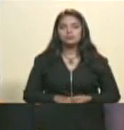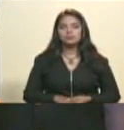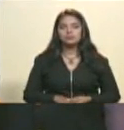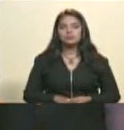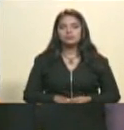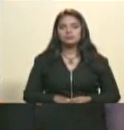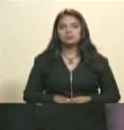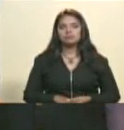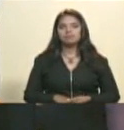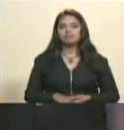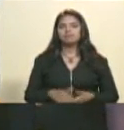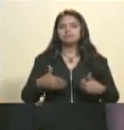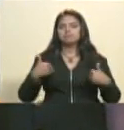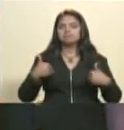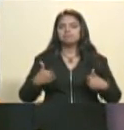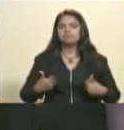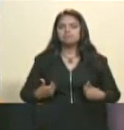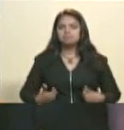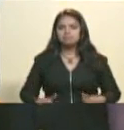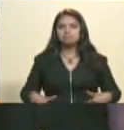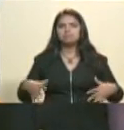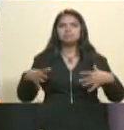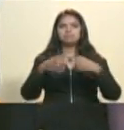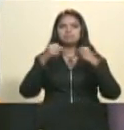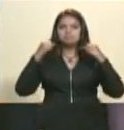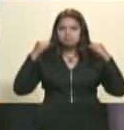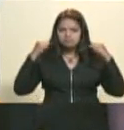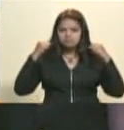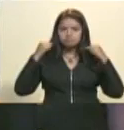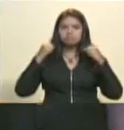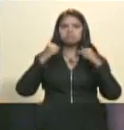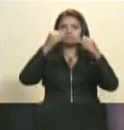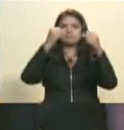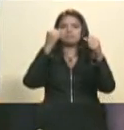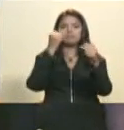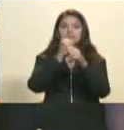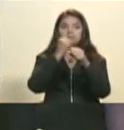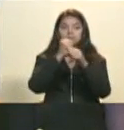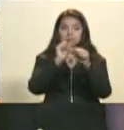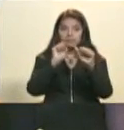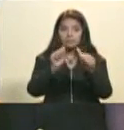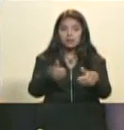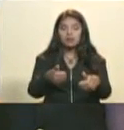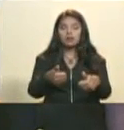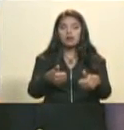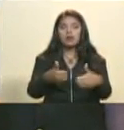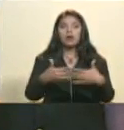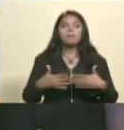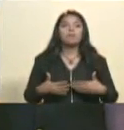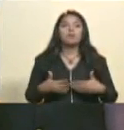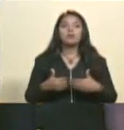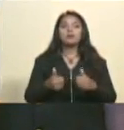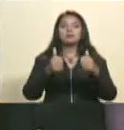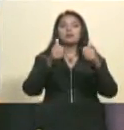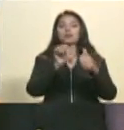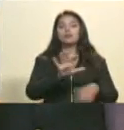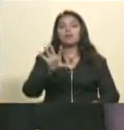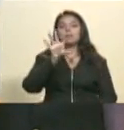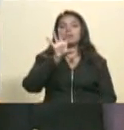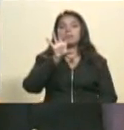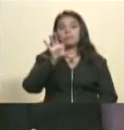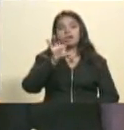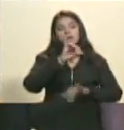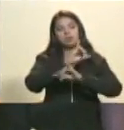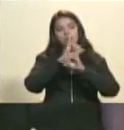"Yo llenaré con gloria la carrera que he emprendido por la salud de mi patria y la